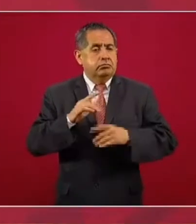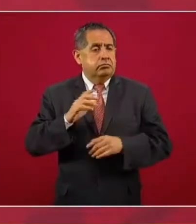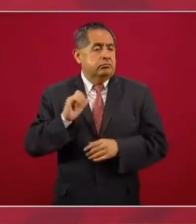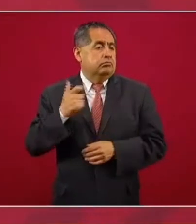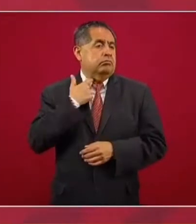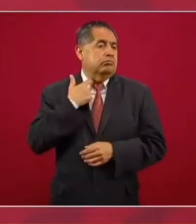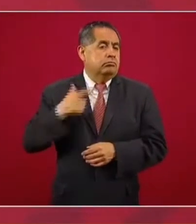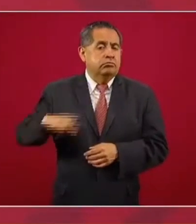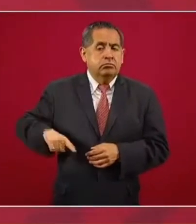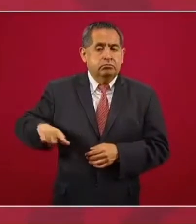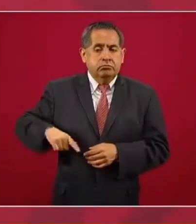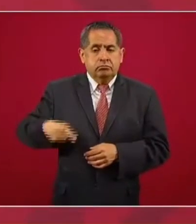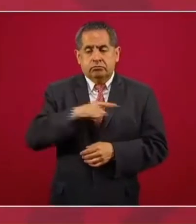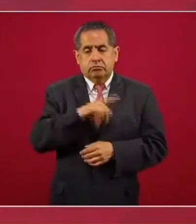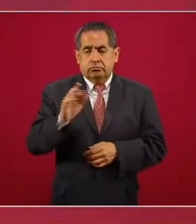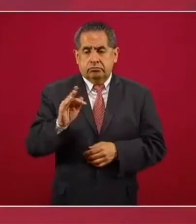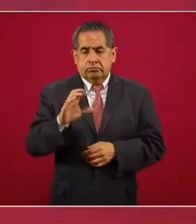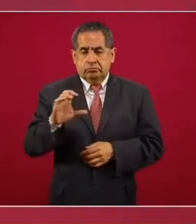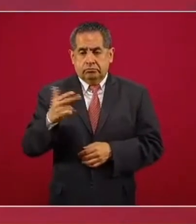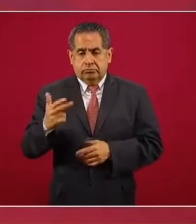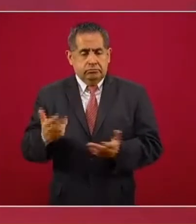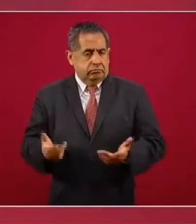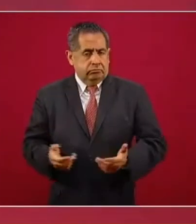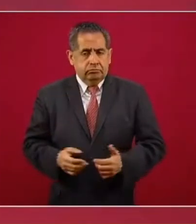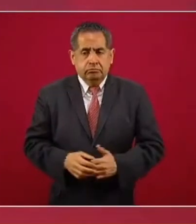gobierno de Calderón,